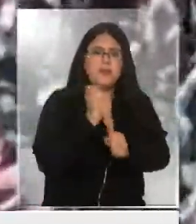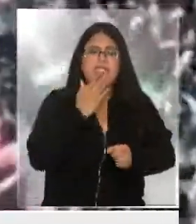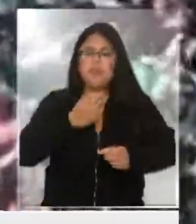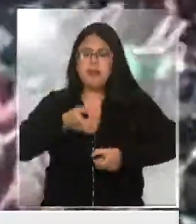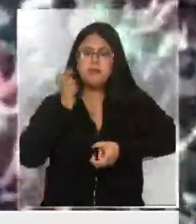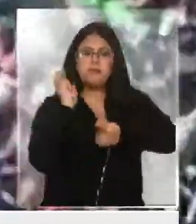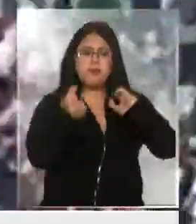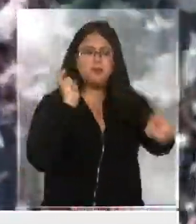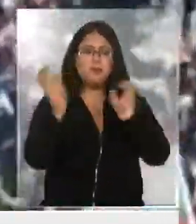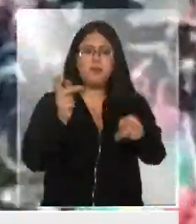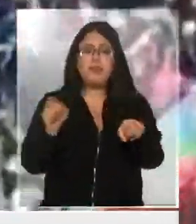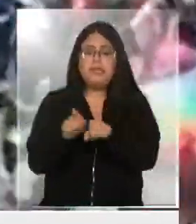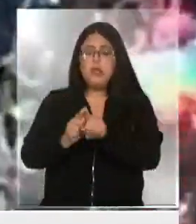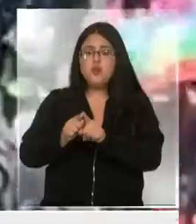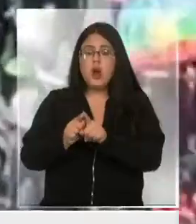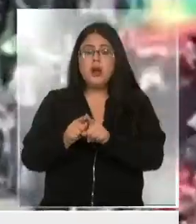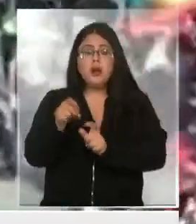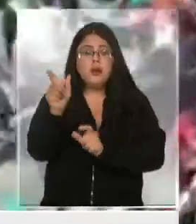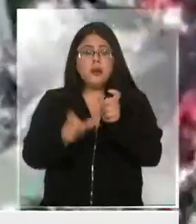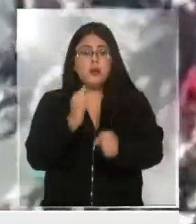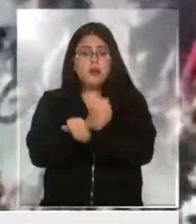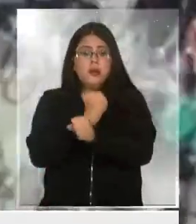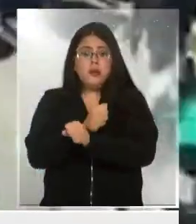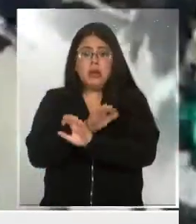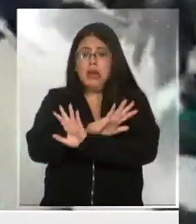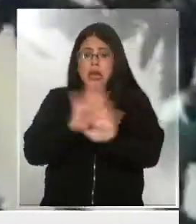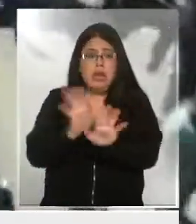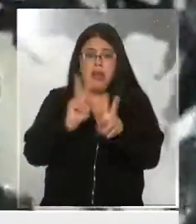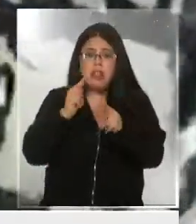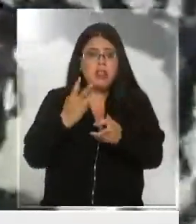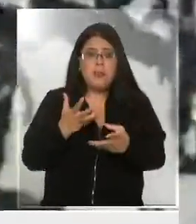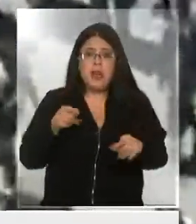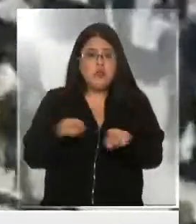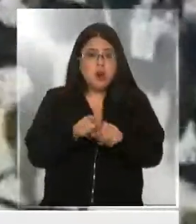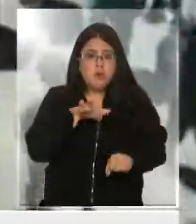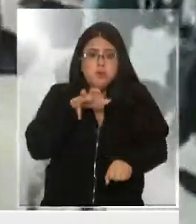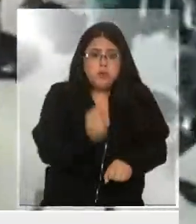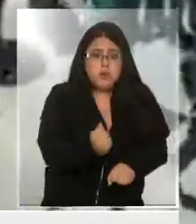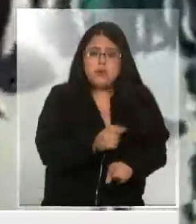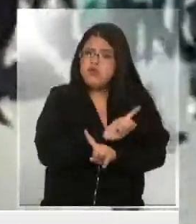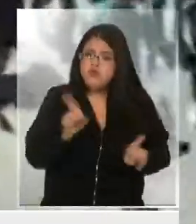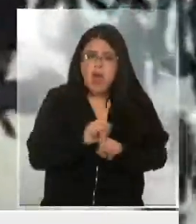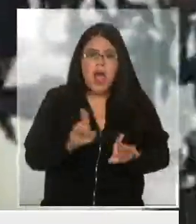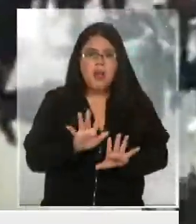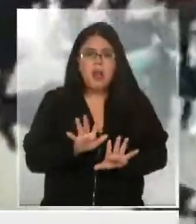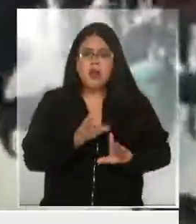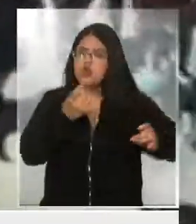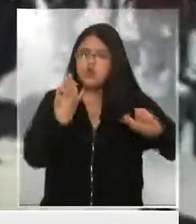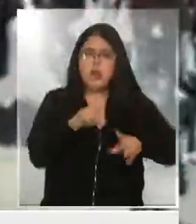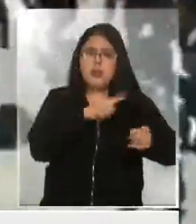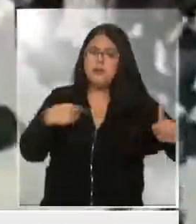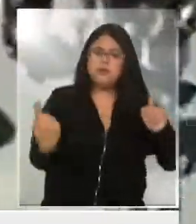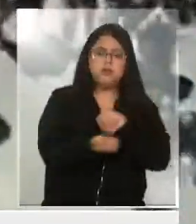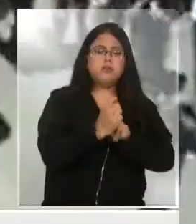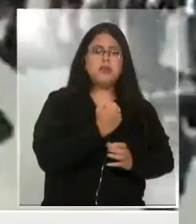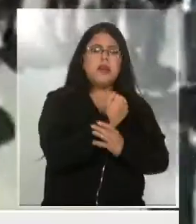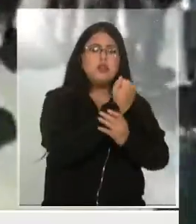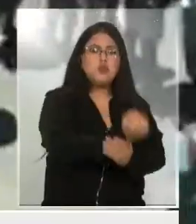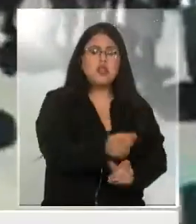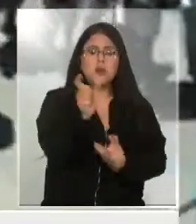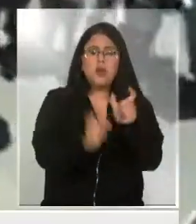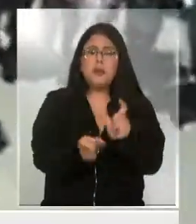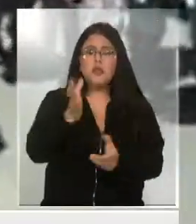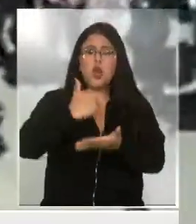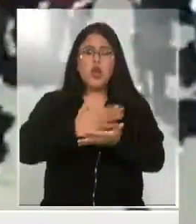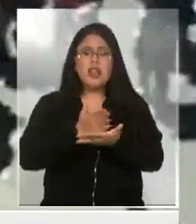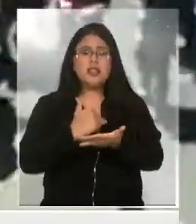el testimonio de los uniformados, no estaban ejerciendo ningún tipo de represión, sino todo lo contrario. Estaban colaborando con los organizadores